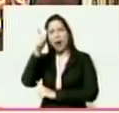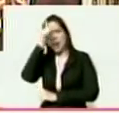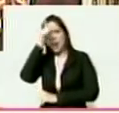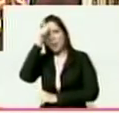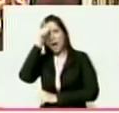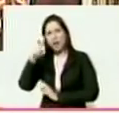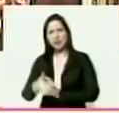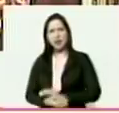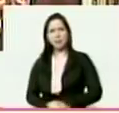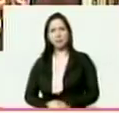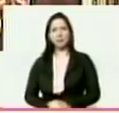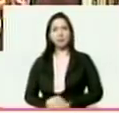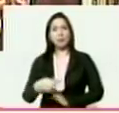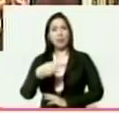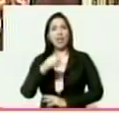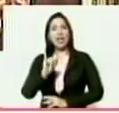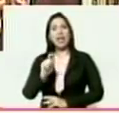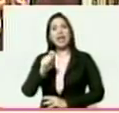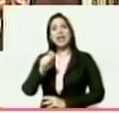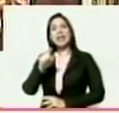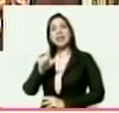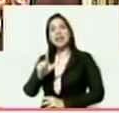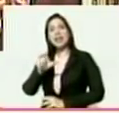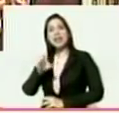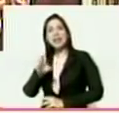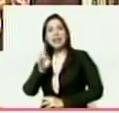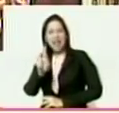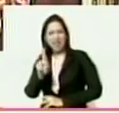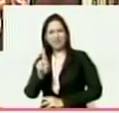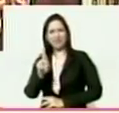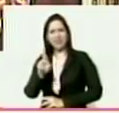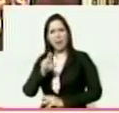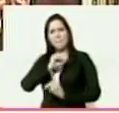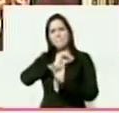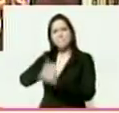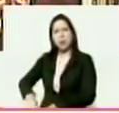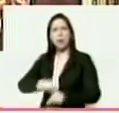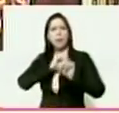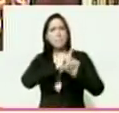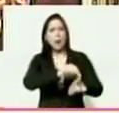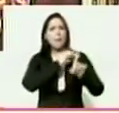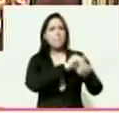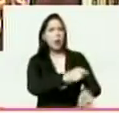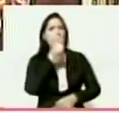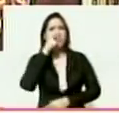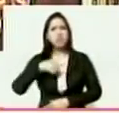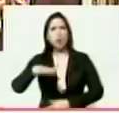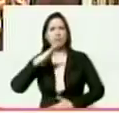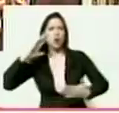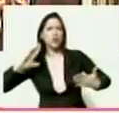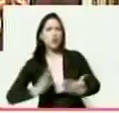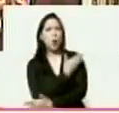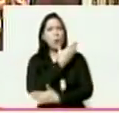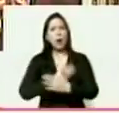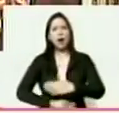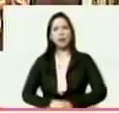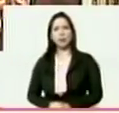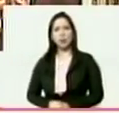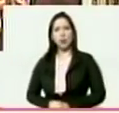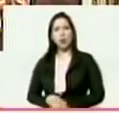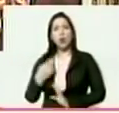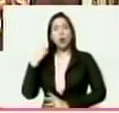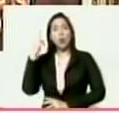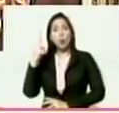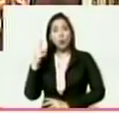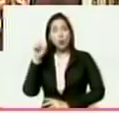con los ejércitos nazis aplastando a los pueblos europeos, asaltando a la Unión